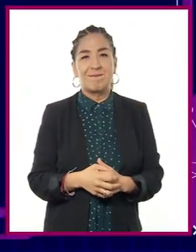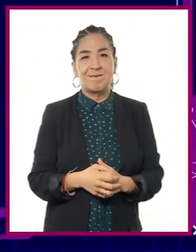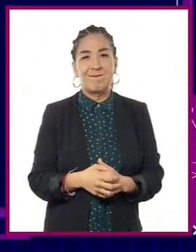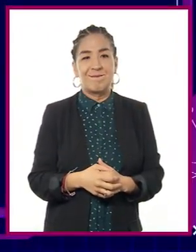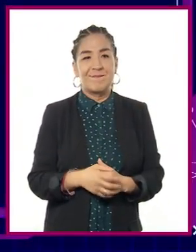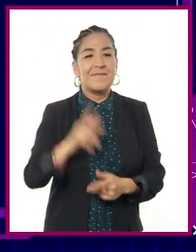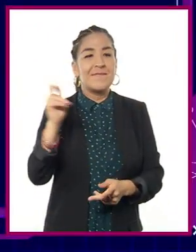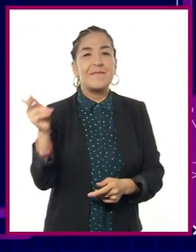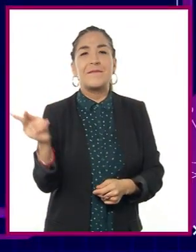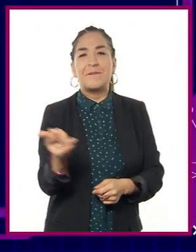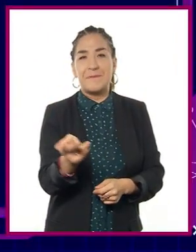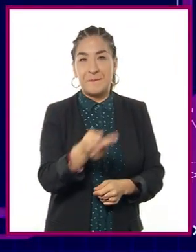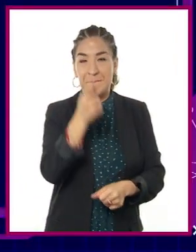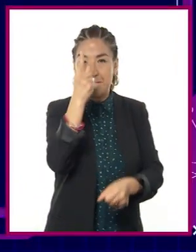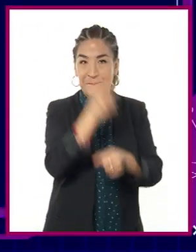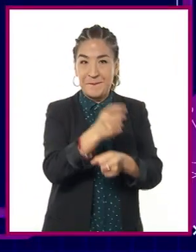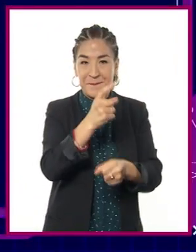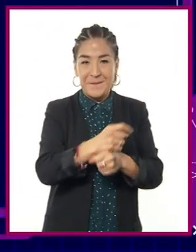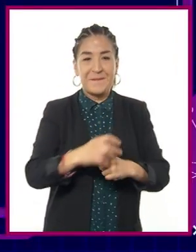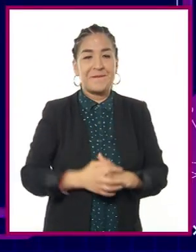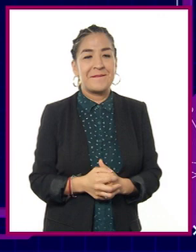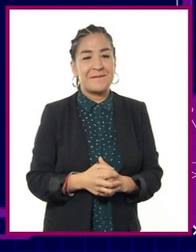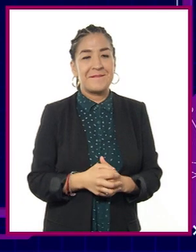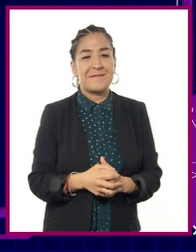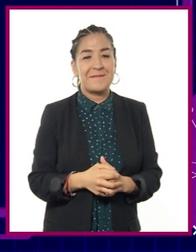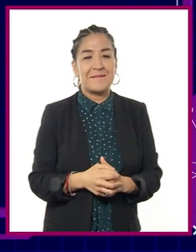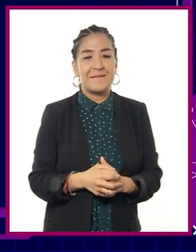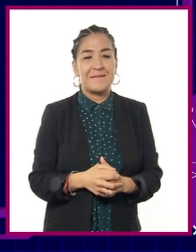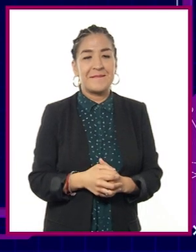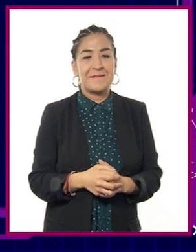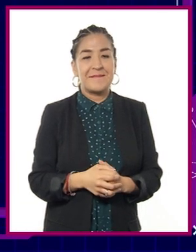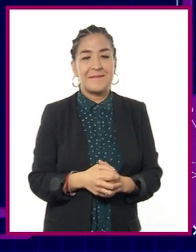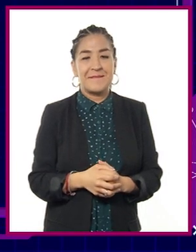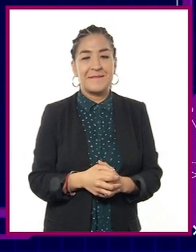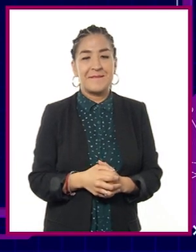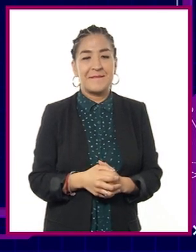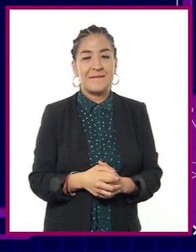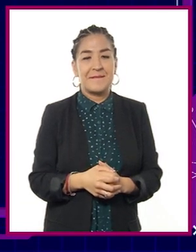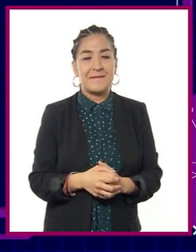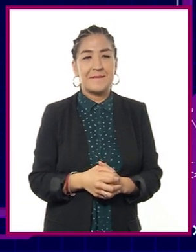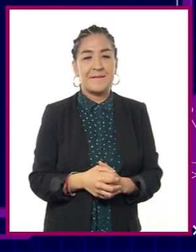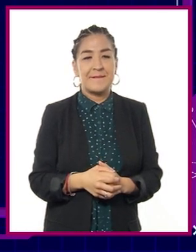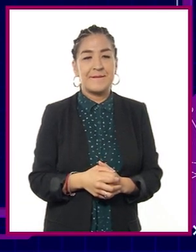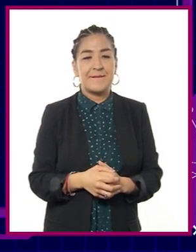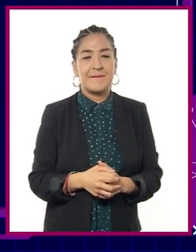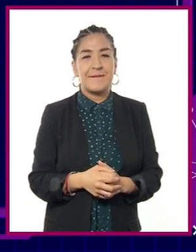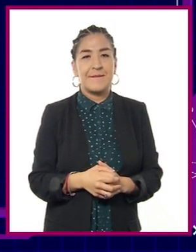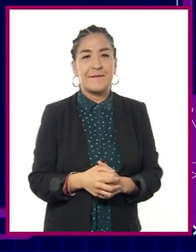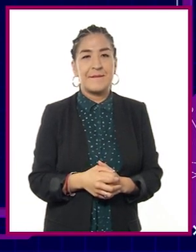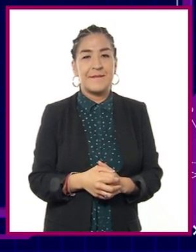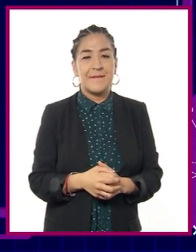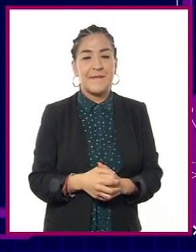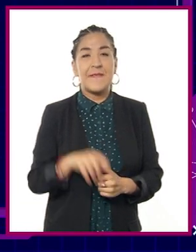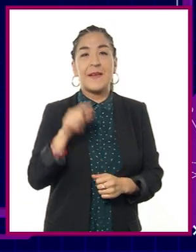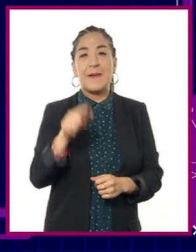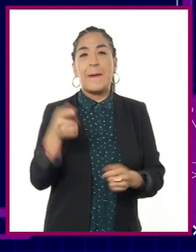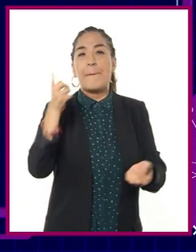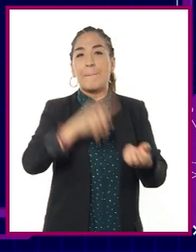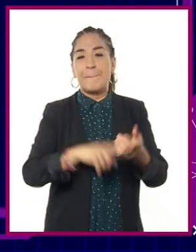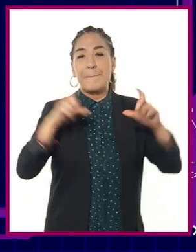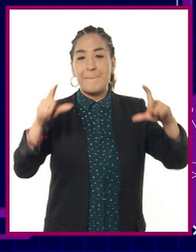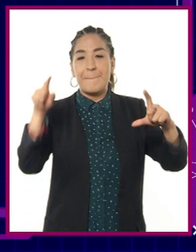Pregunta 1. ¿La apotema de un polígono inscrito en una circunferencia es el radio de